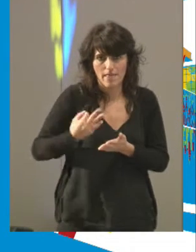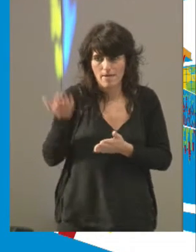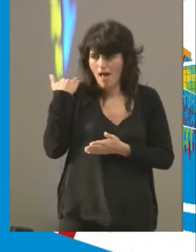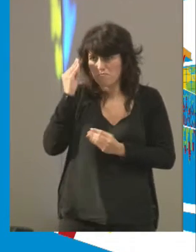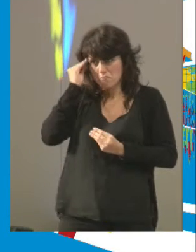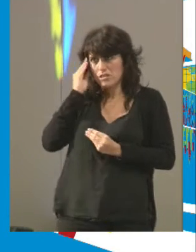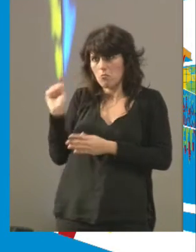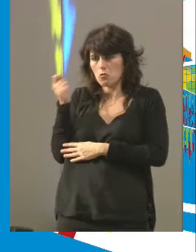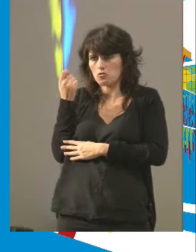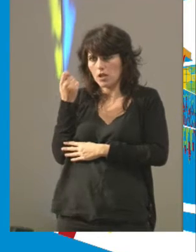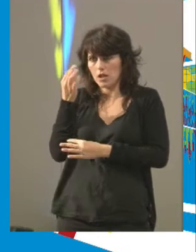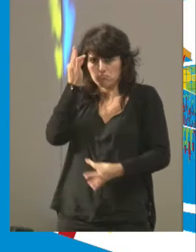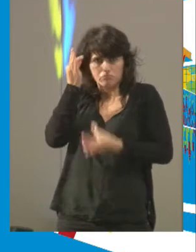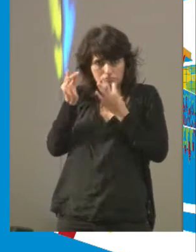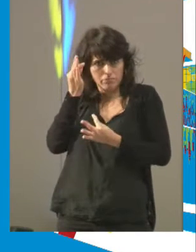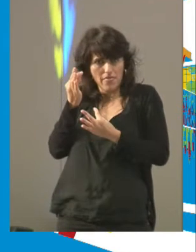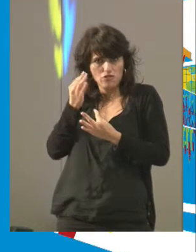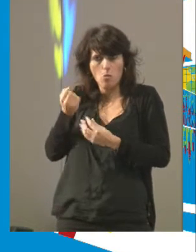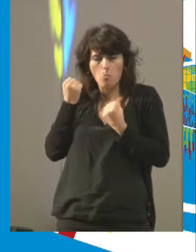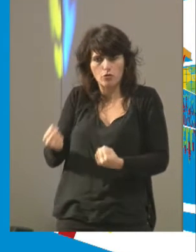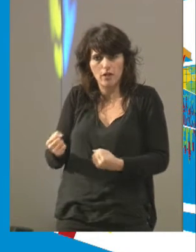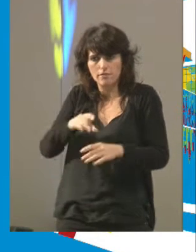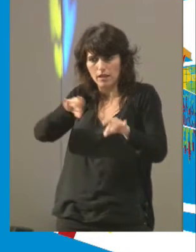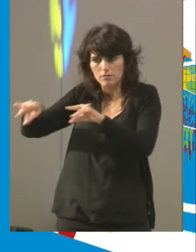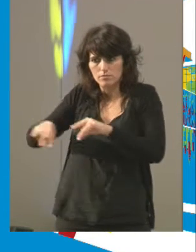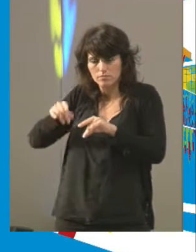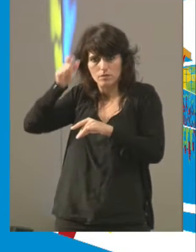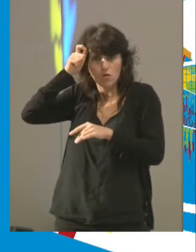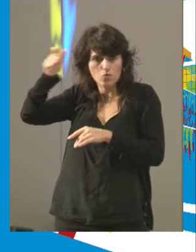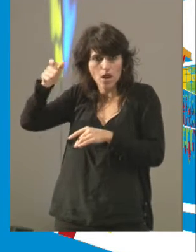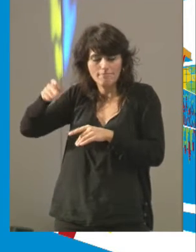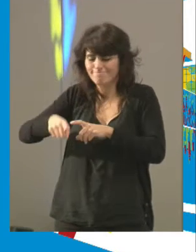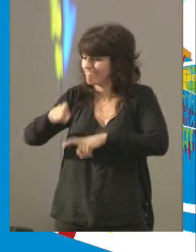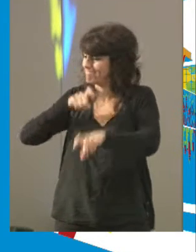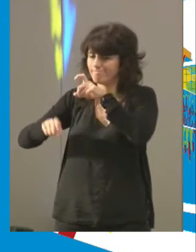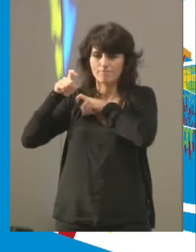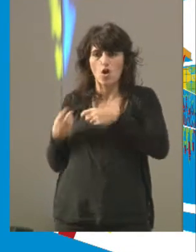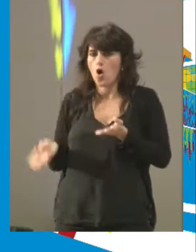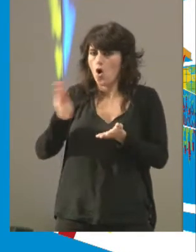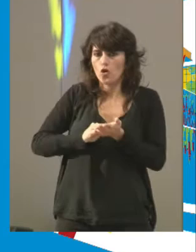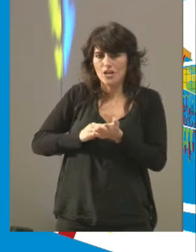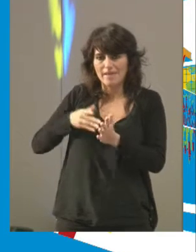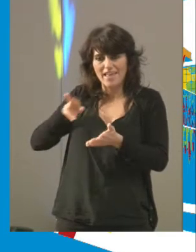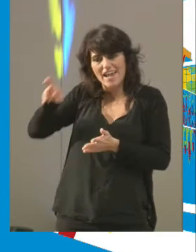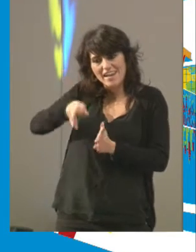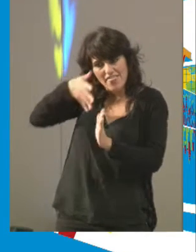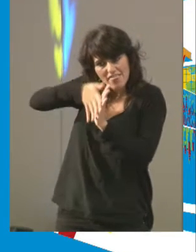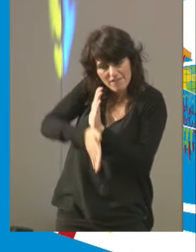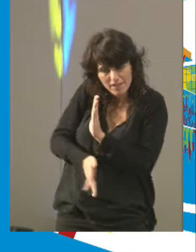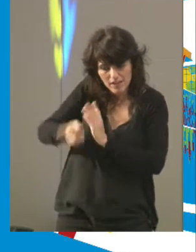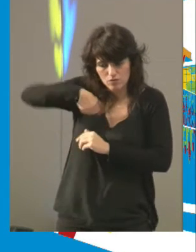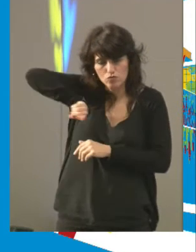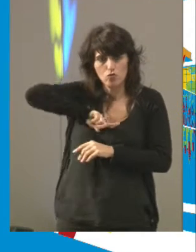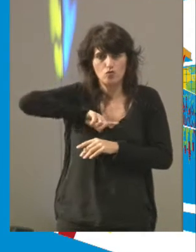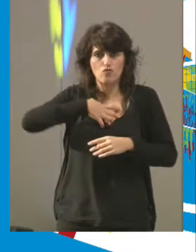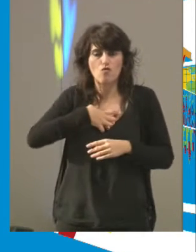a conseguir con un nivel de precisión en el entorno rural muy potente. Tuvimos que volver atrás y redefinir nuestro ámbito funcional pasando